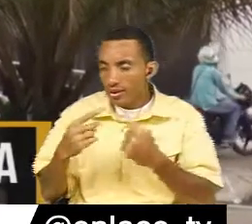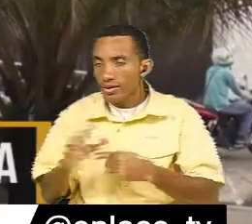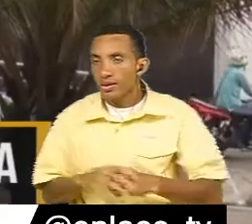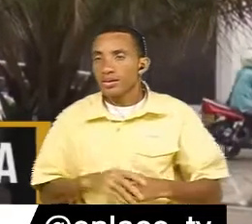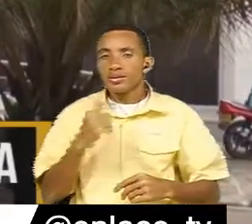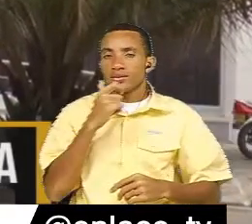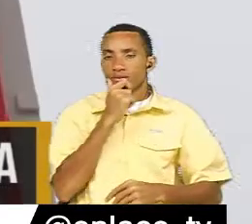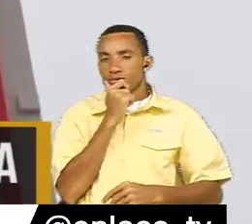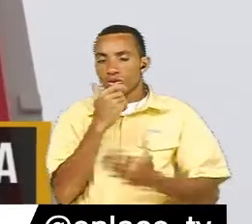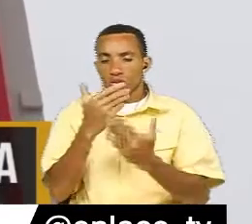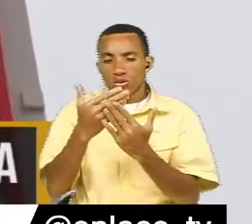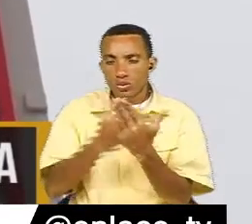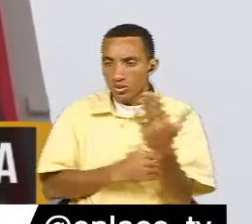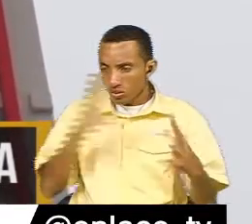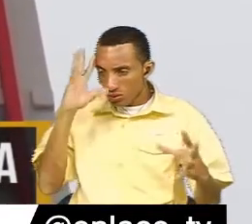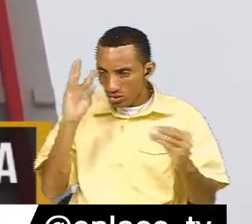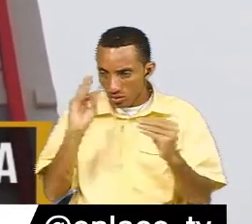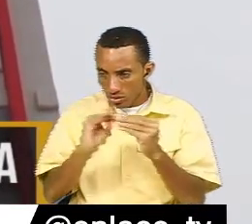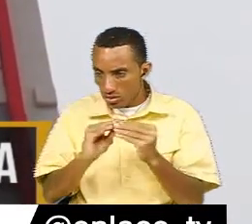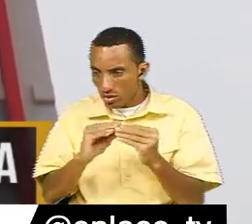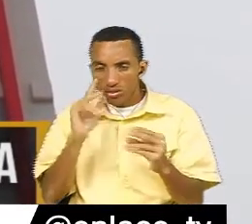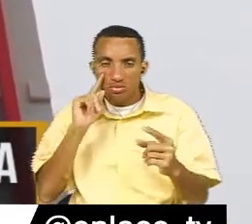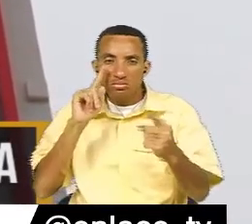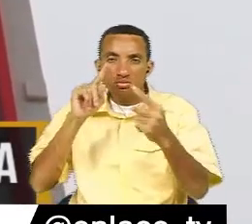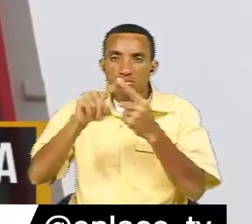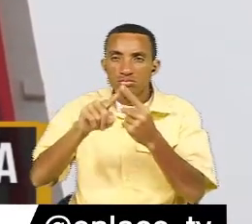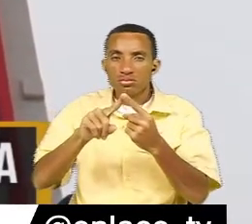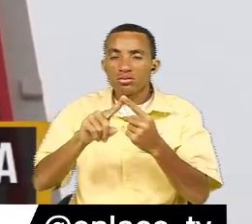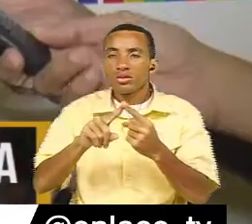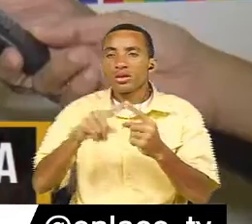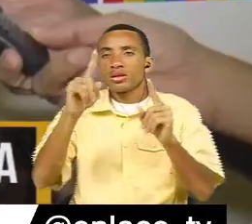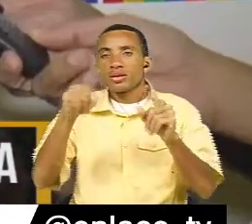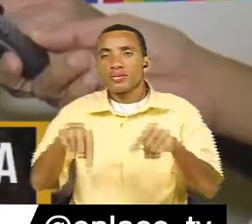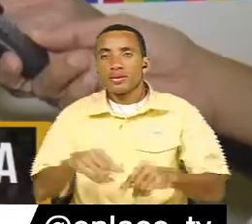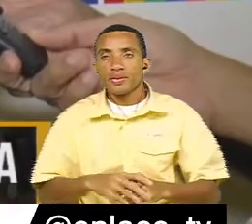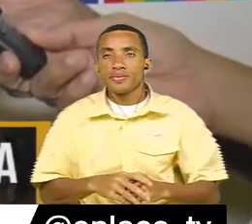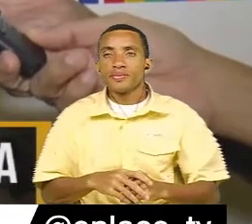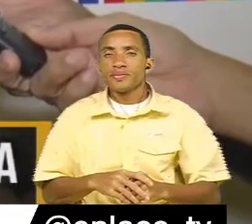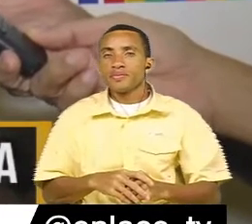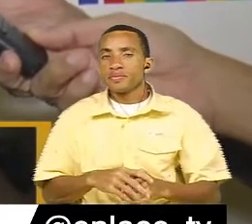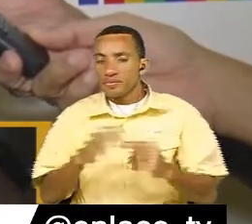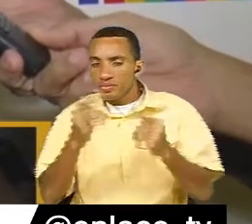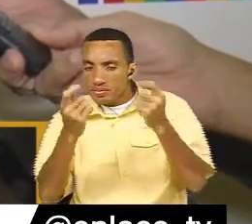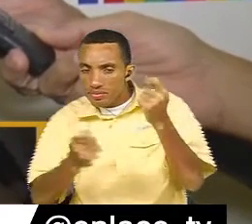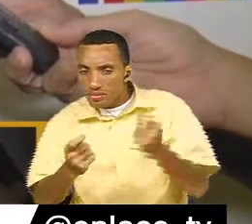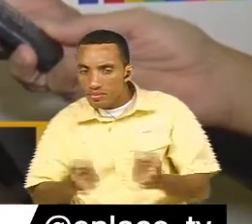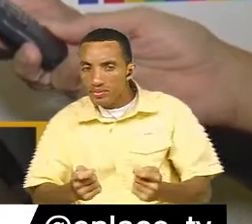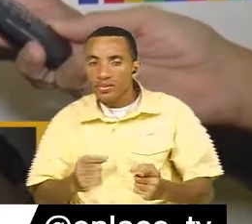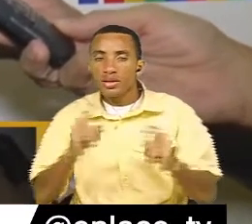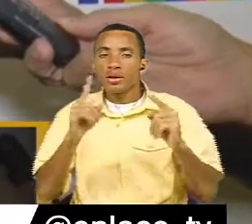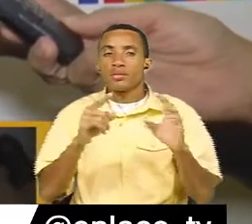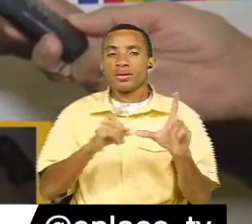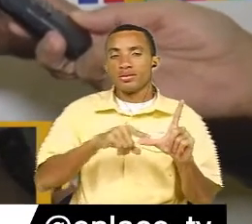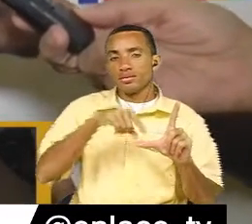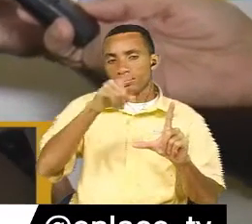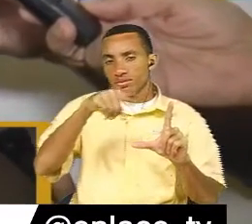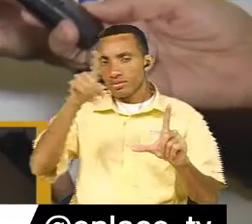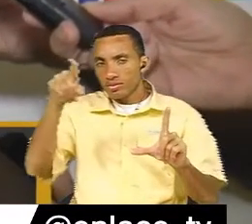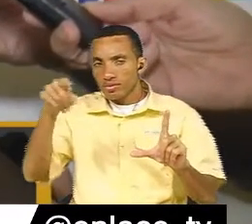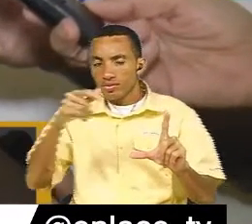hoja de ruta con unas metas medibles, cuantificables y con unos indicadores que nos